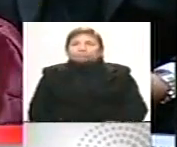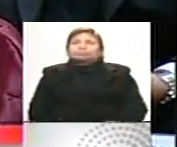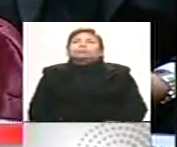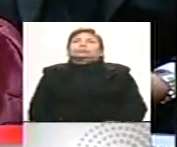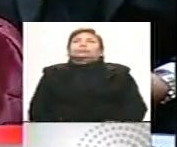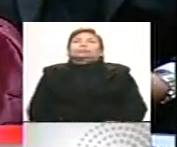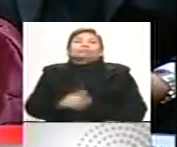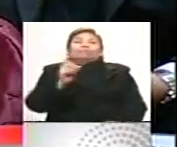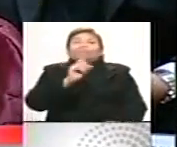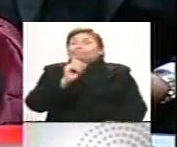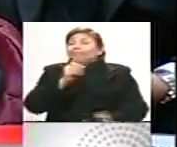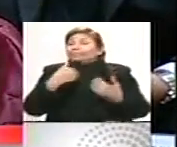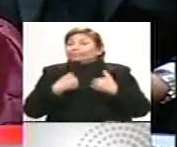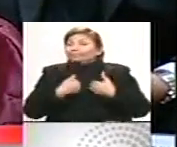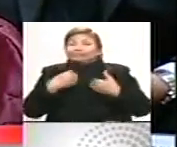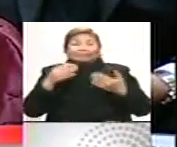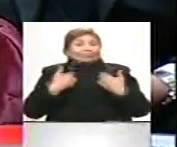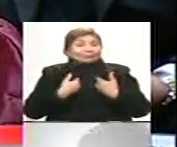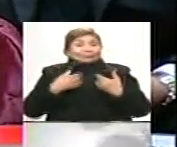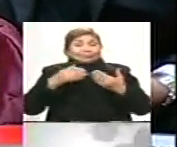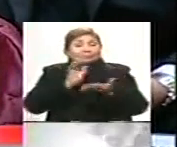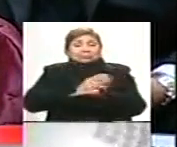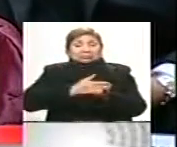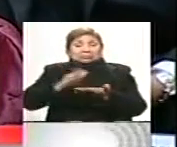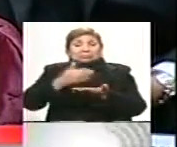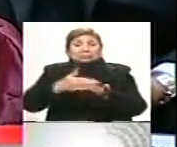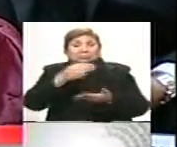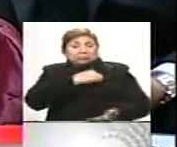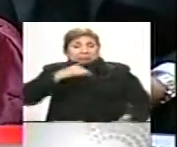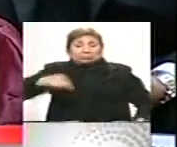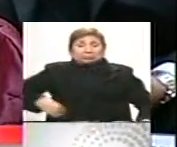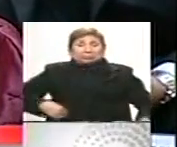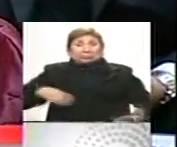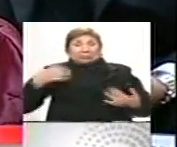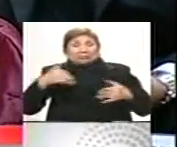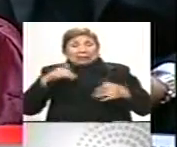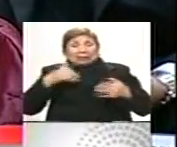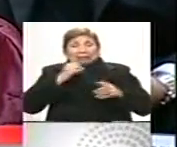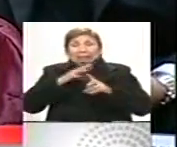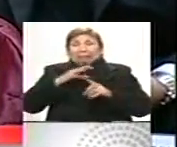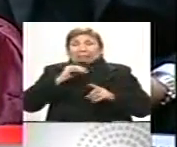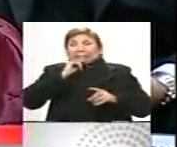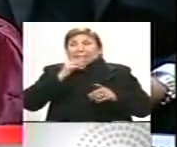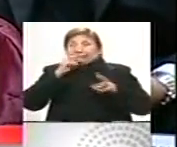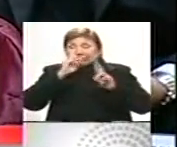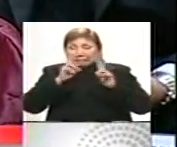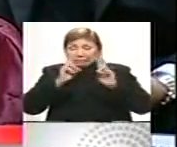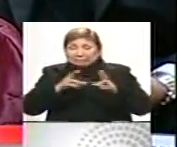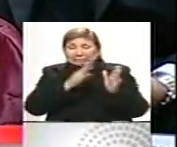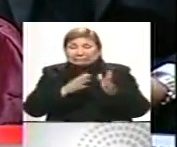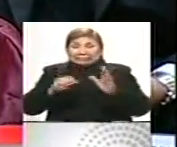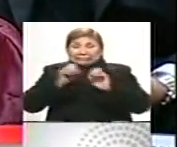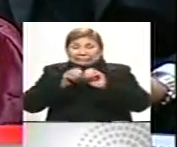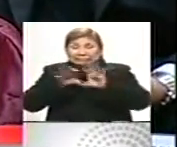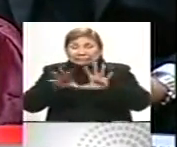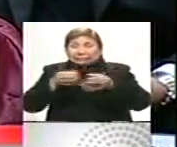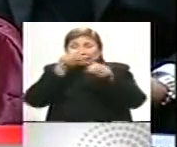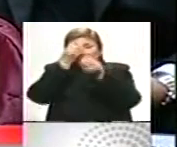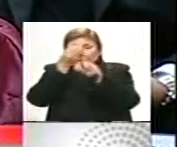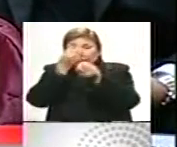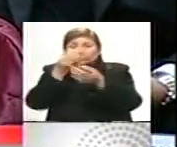No haber sido destituido de la administración pública por falta muy grave, por infracción al régimen de transparencia, acceso a la